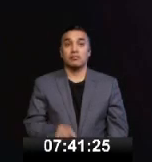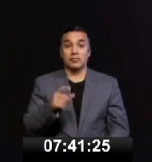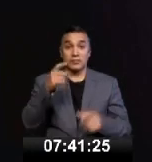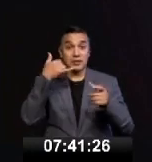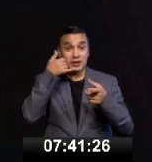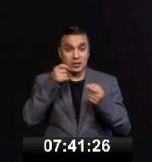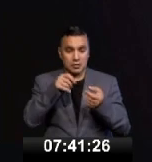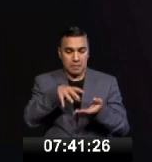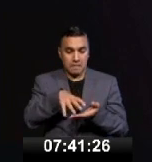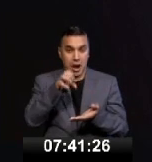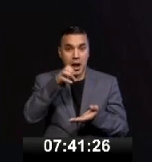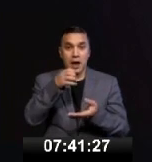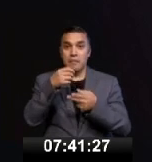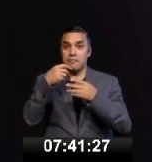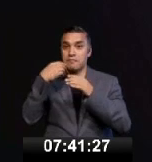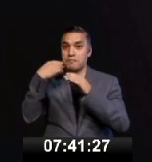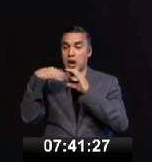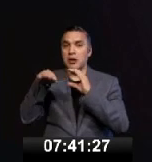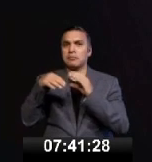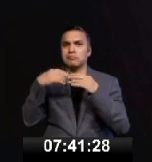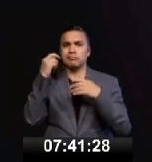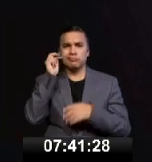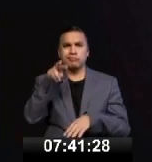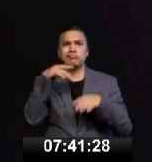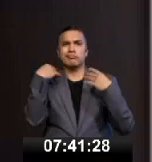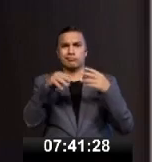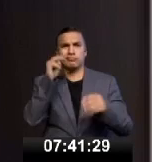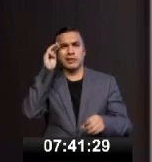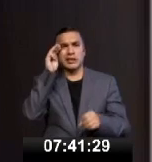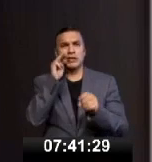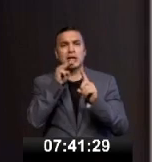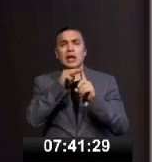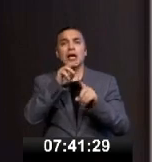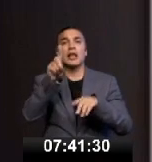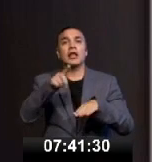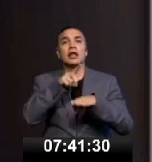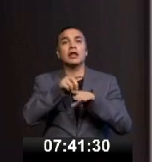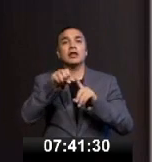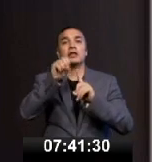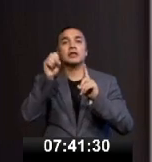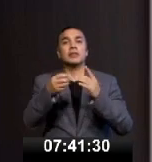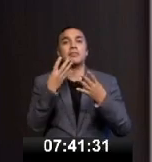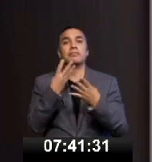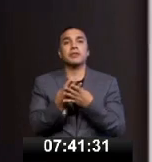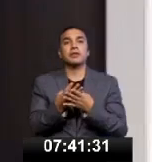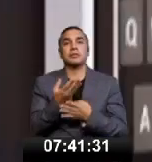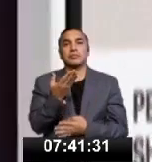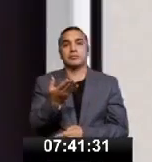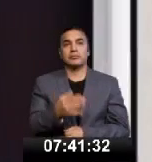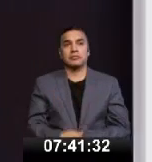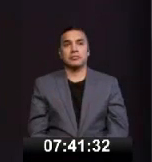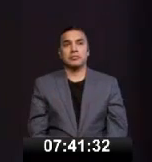Capturas de pantalla revelan supuestos mensajes enviados al director del sistema penitenciario.